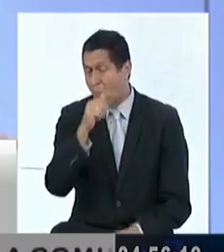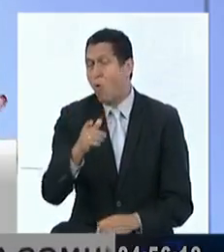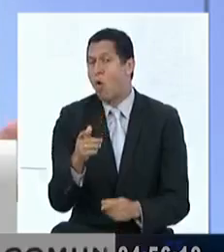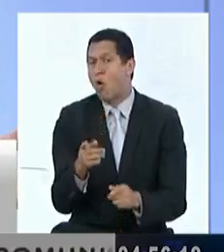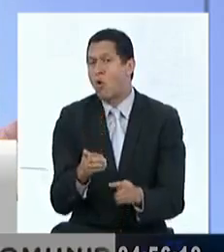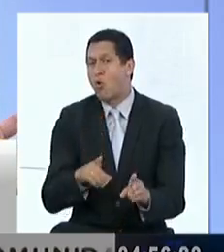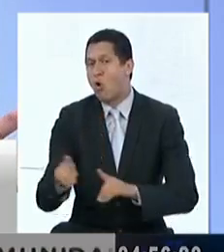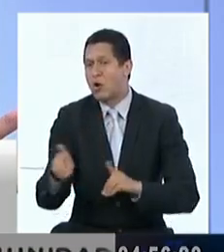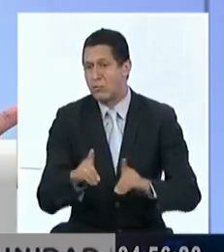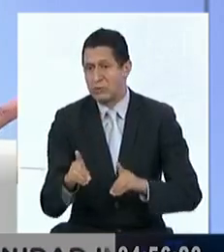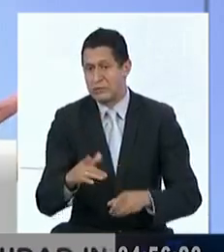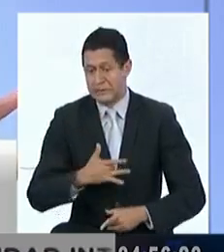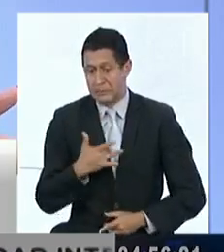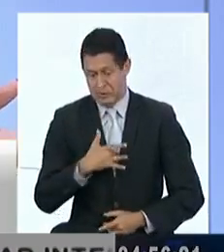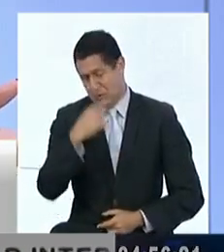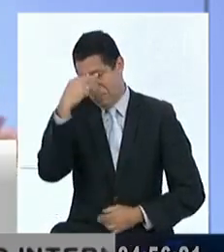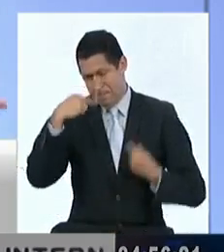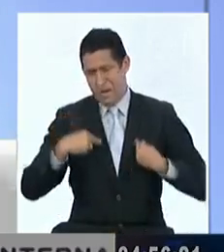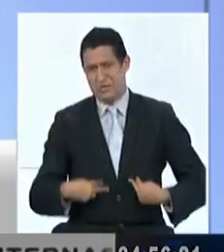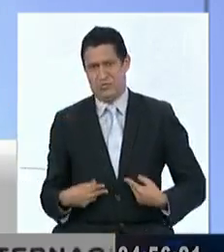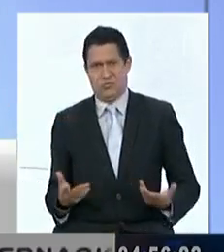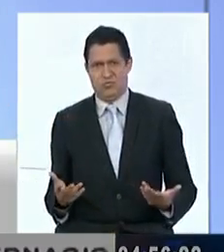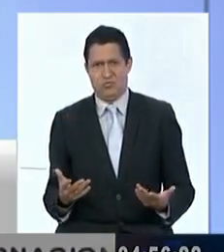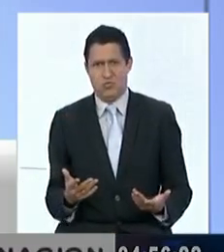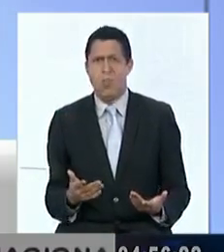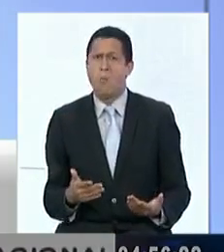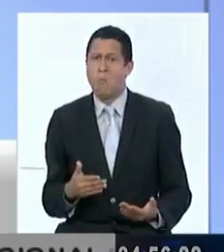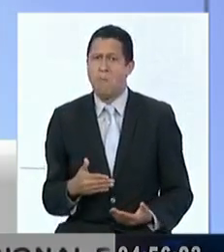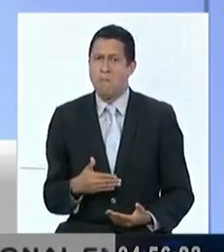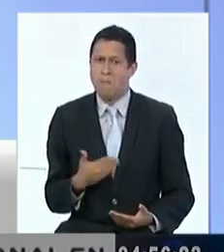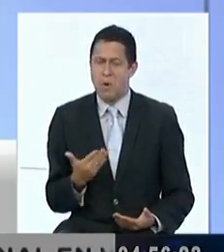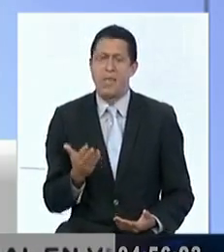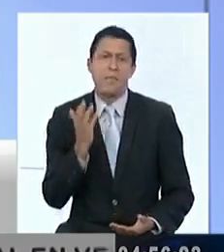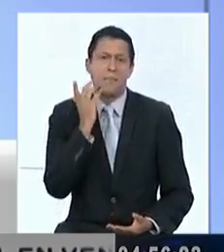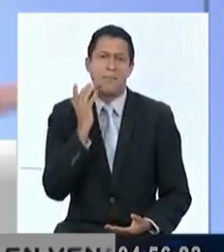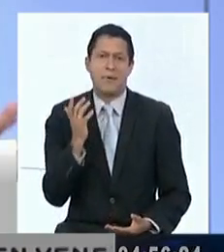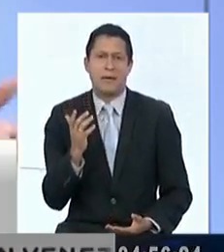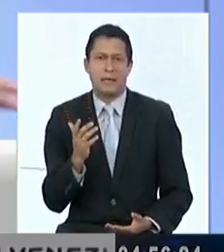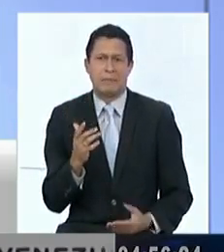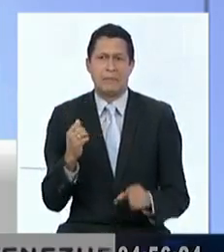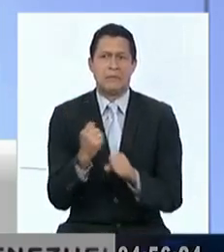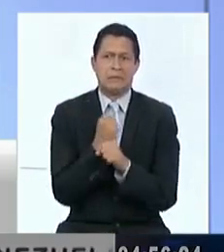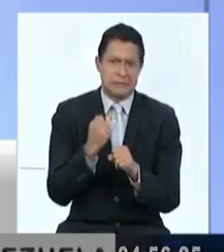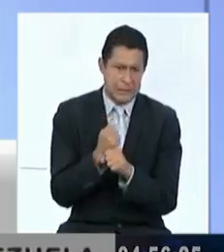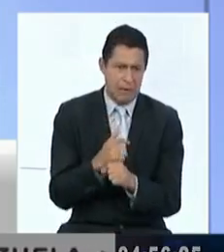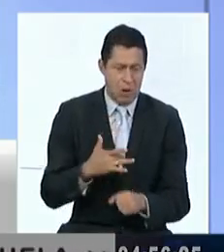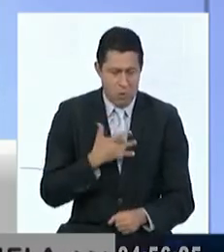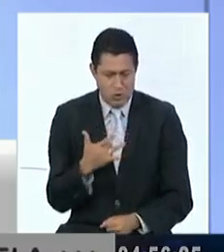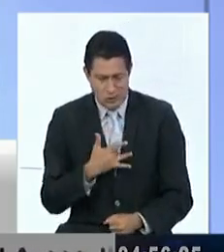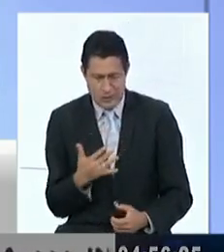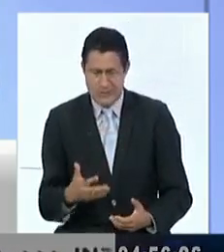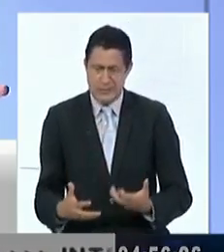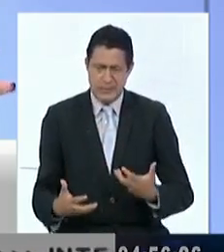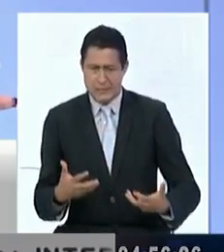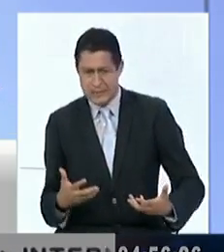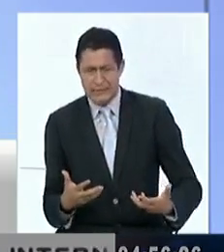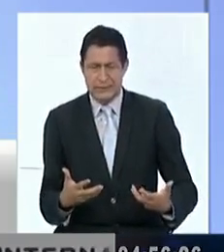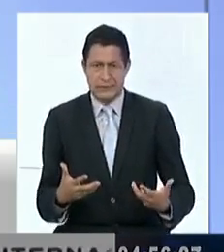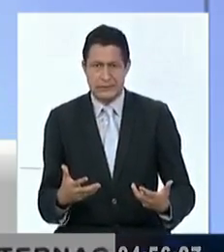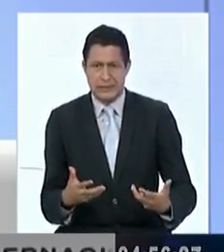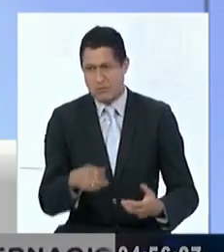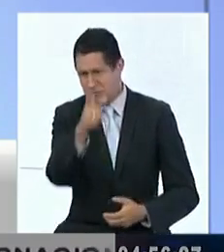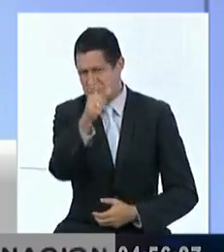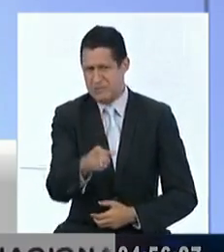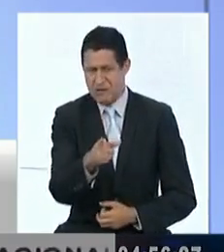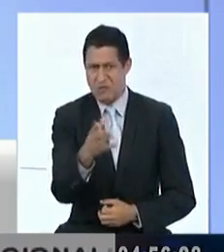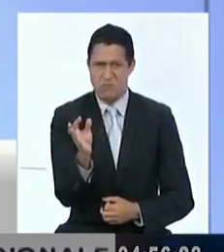emocionalmente también es un ser humano también puedes estar ligando esa parte laboral con lo emocional y de repente pueda tener a uno de los